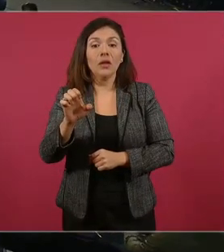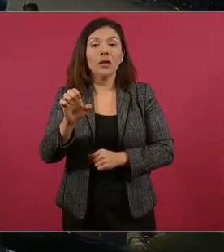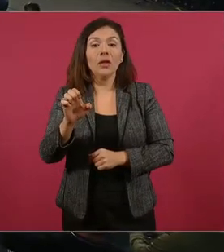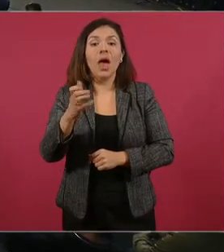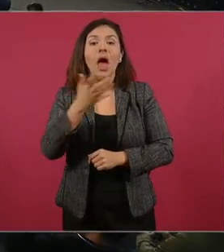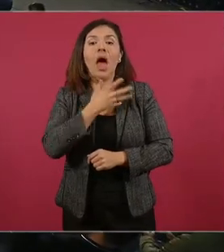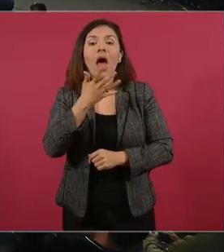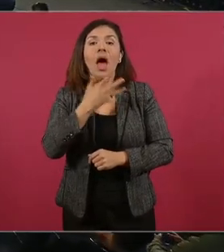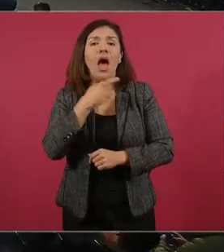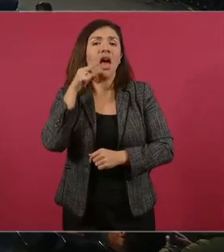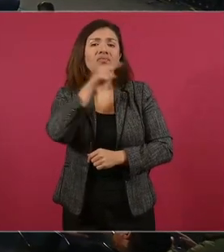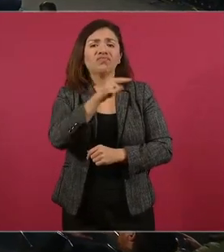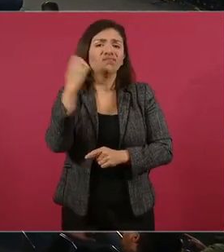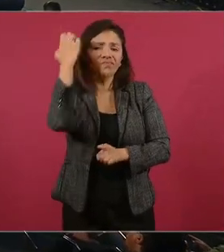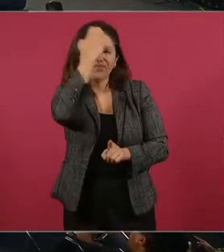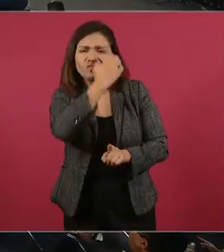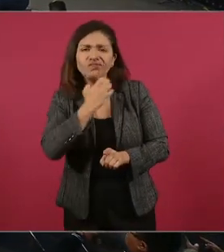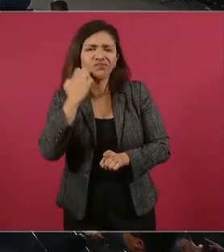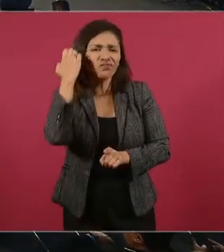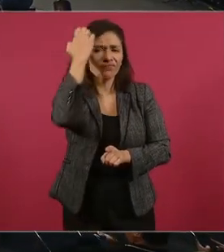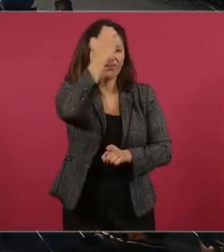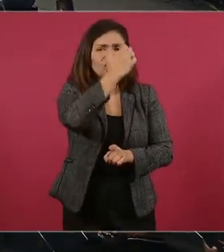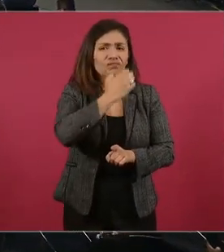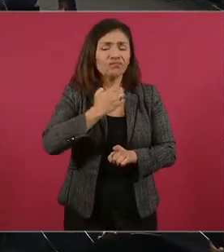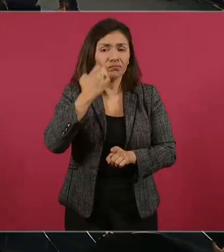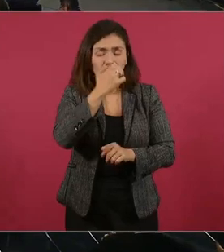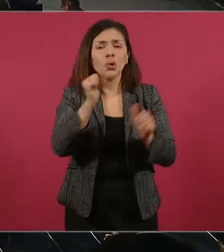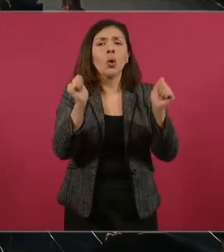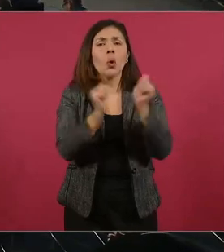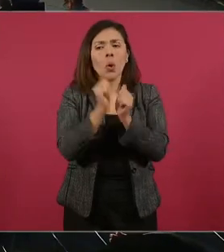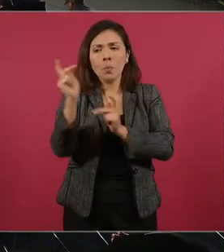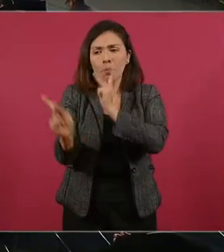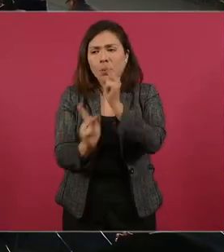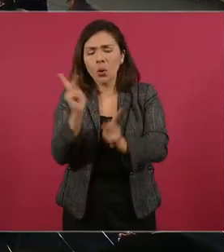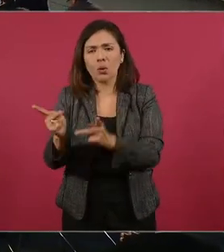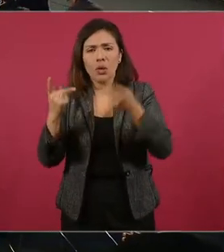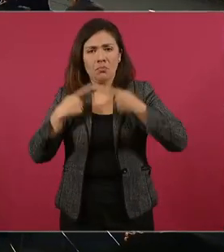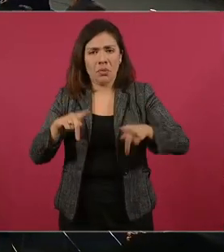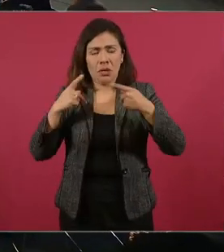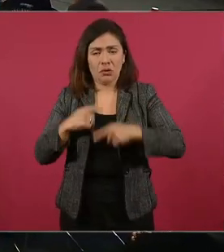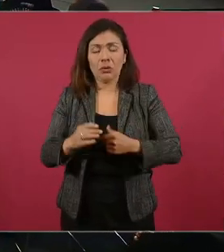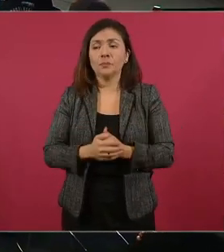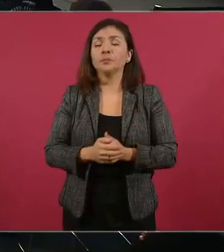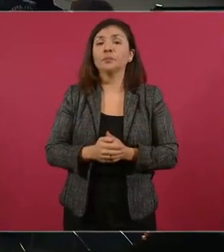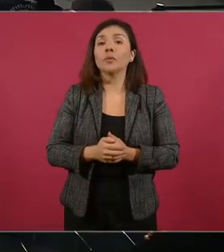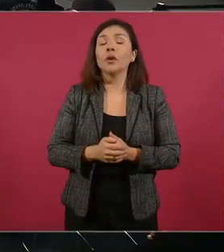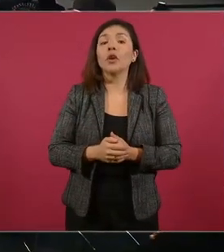Hay una evaluación y se le pregunta a la gente, ¿te